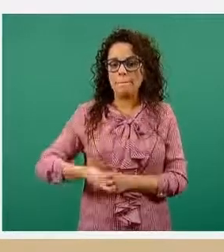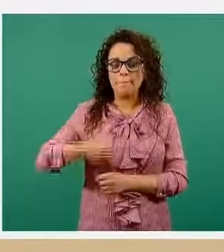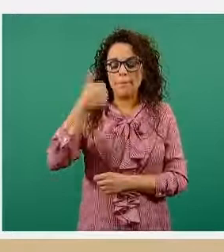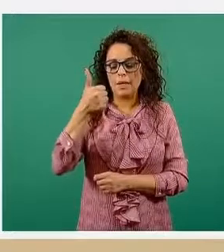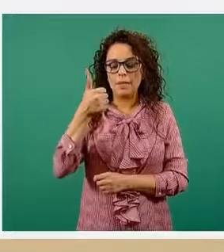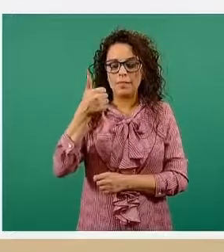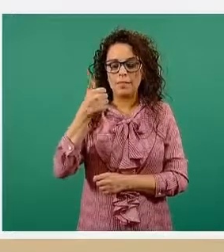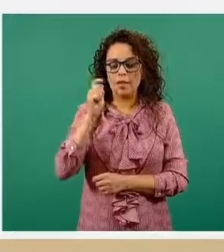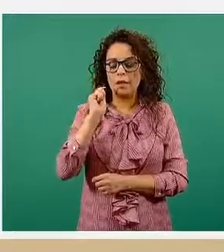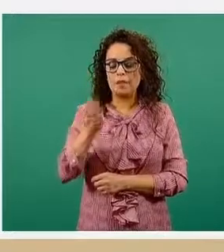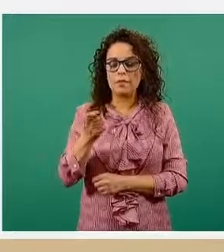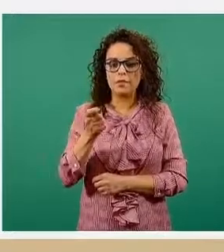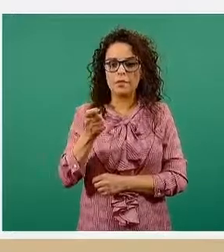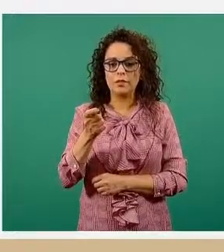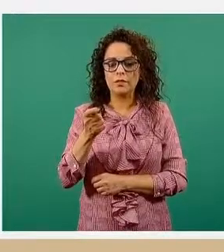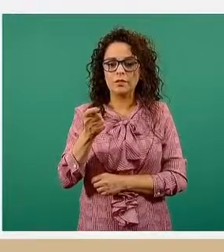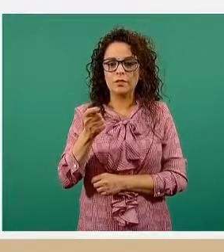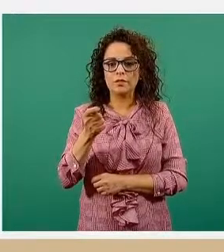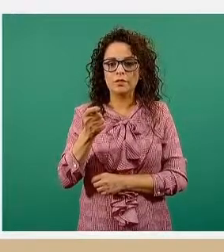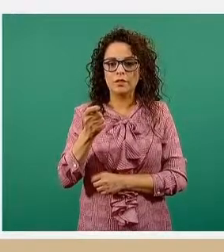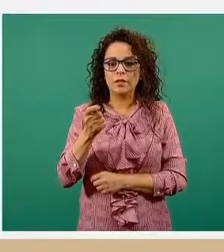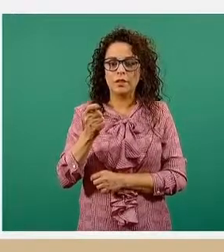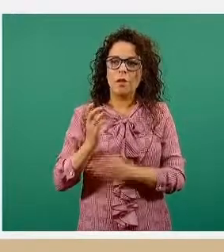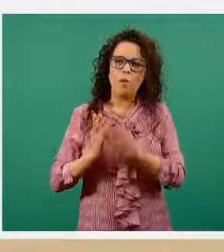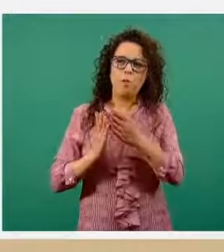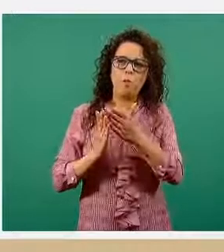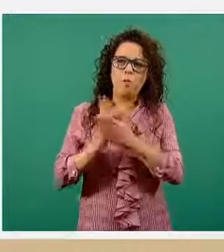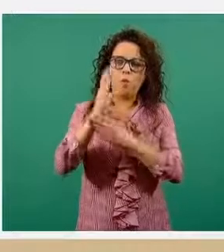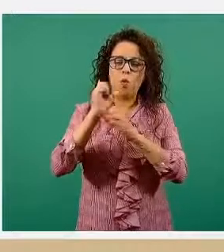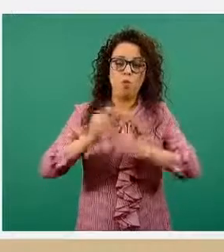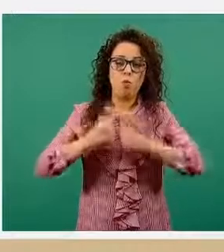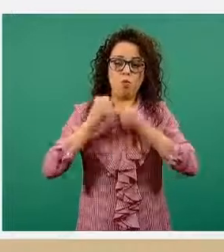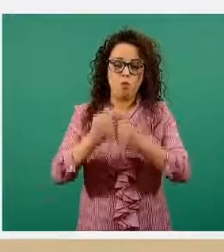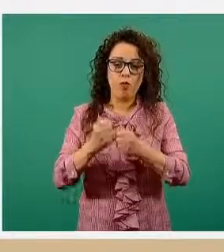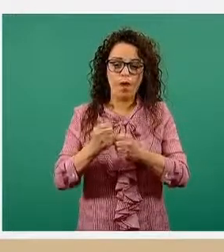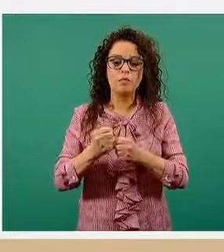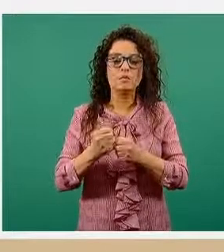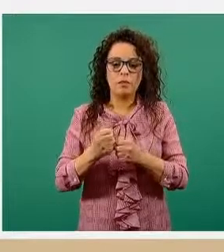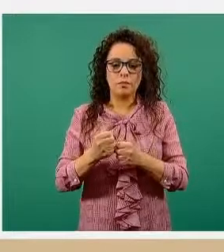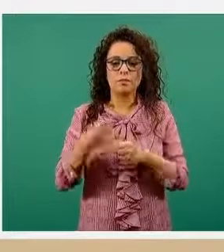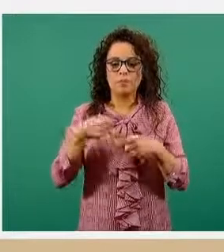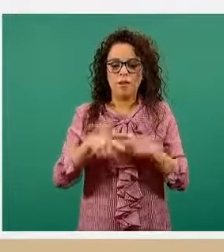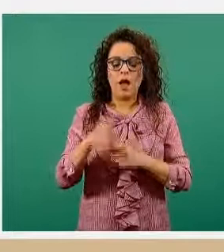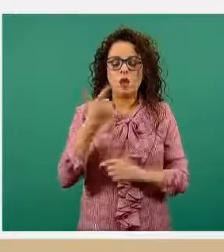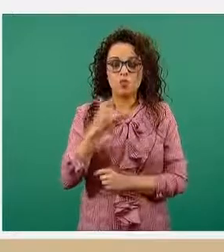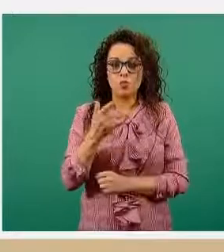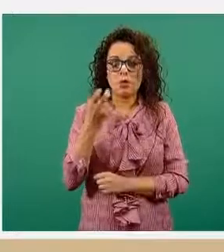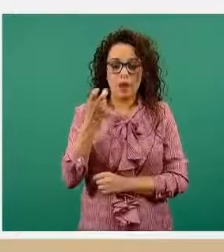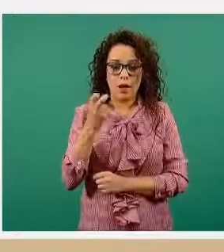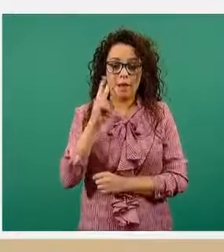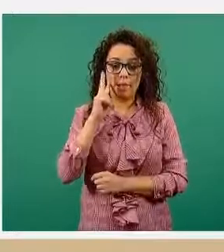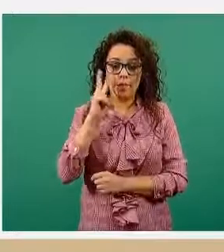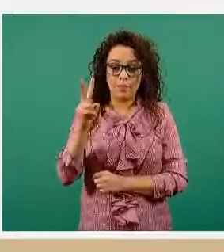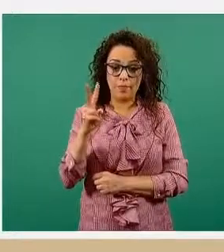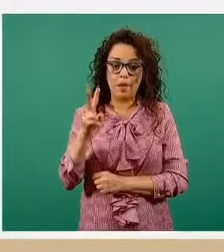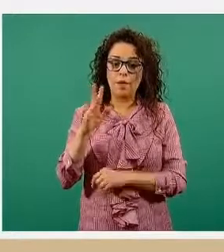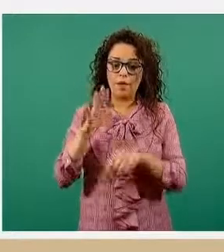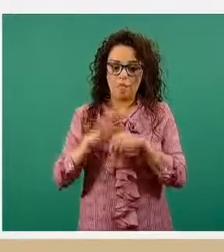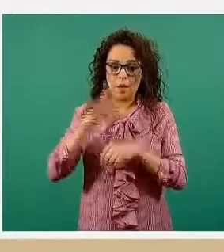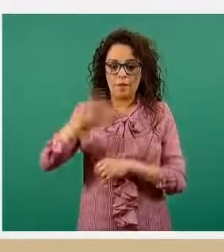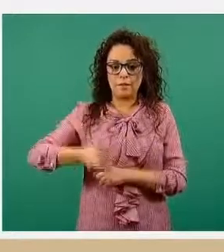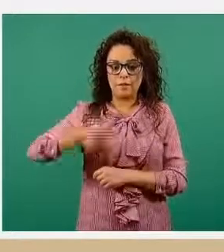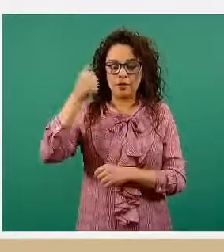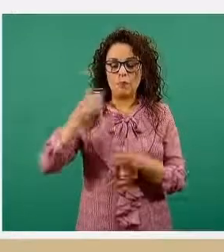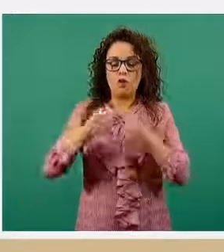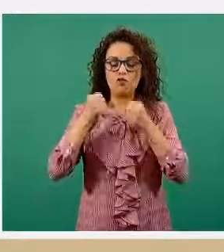tuvimos a fines de julio del año pasado, que es precisamente esta primera curva. Aquí tenemos una primera concentración de una